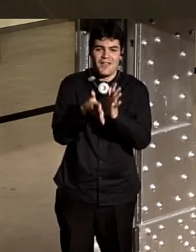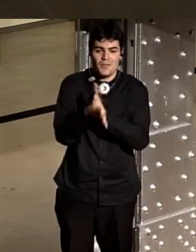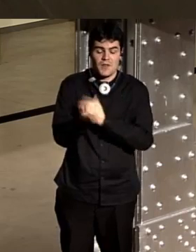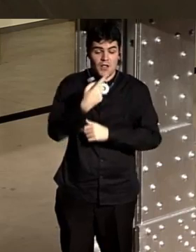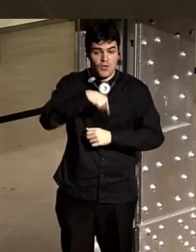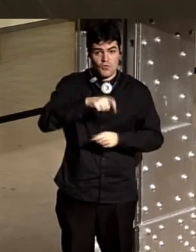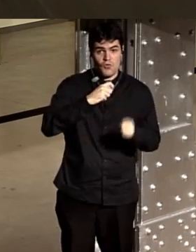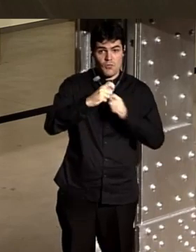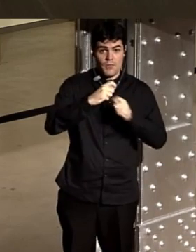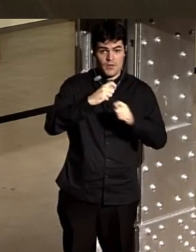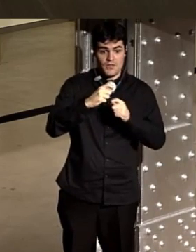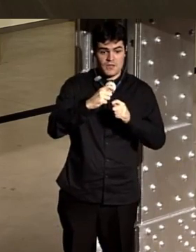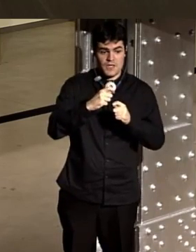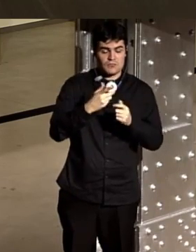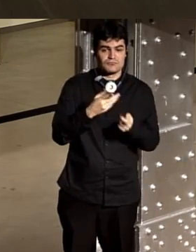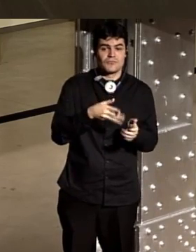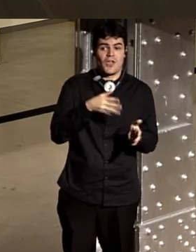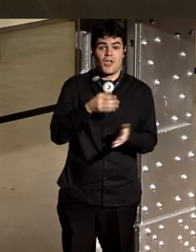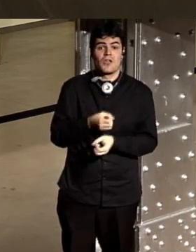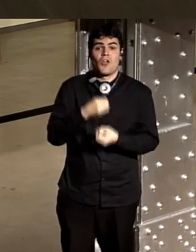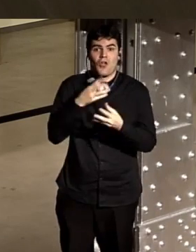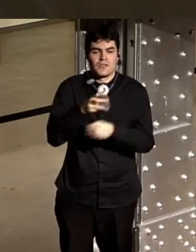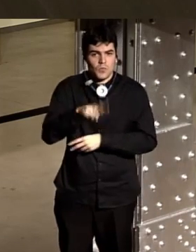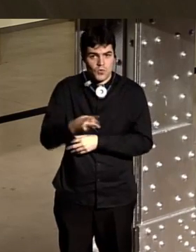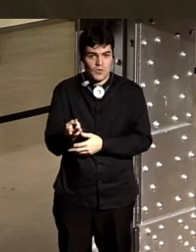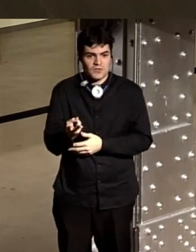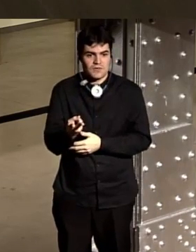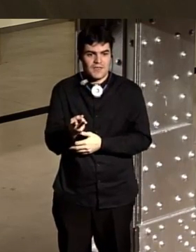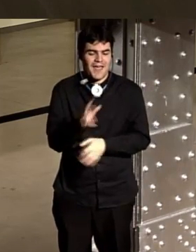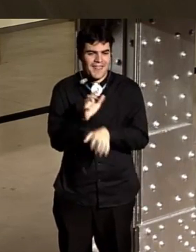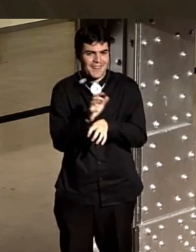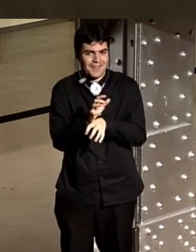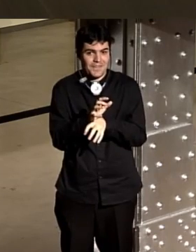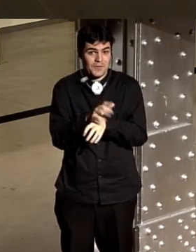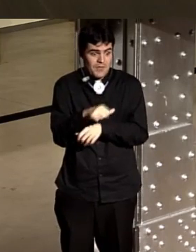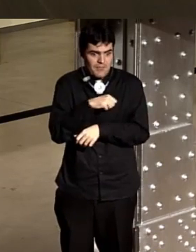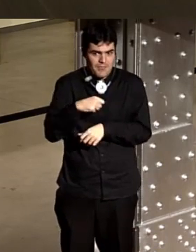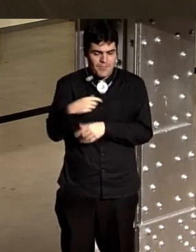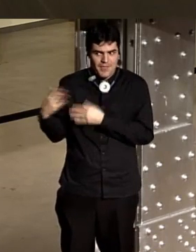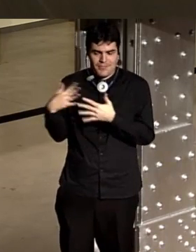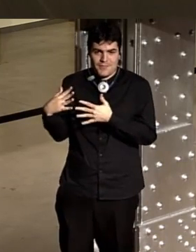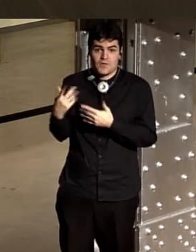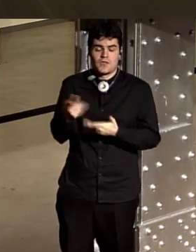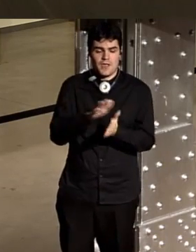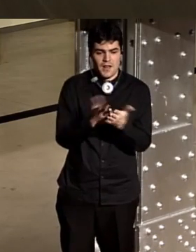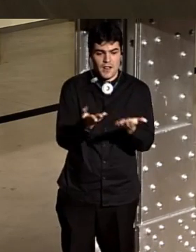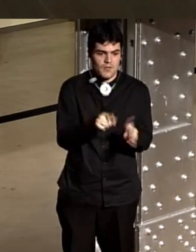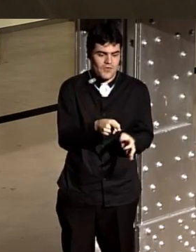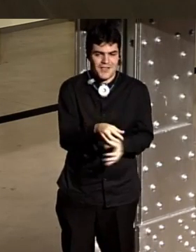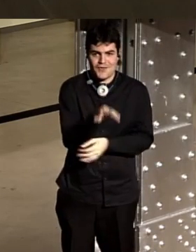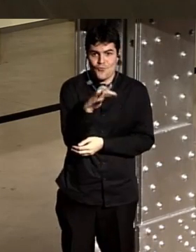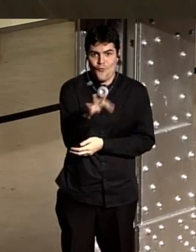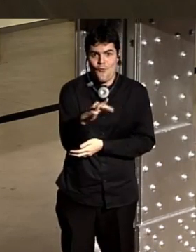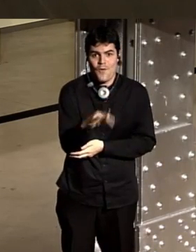y nos lo quedamos entre nosotros y son nuestras bromas internas. Ella lo cuenta y en este sentido es un libro único y claro, es